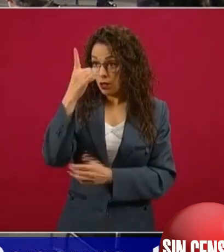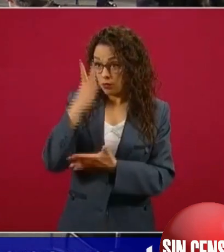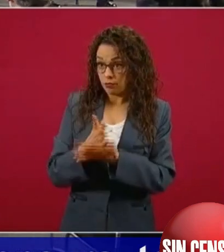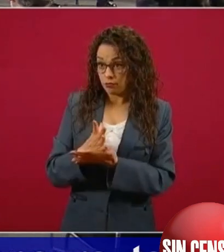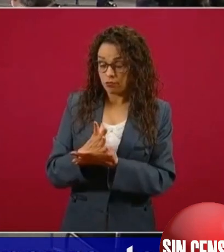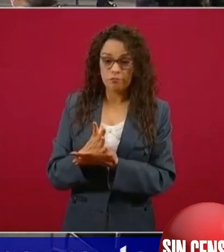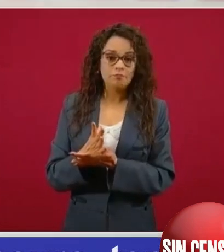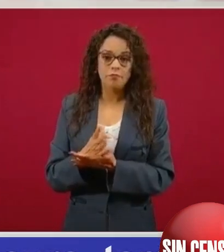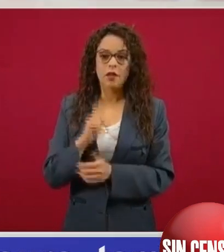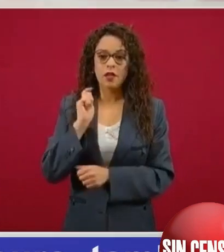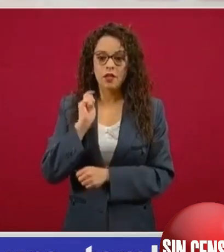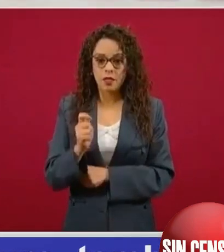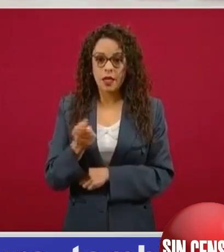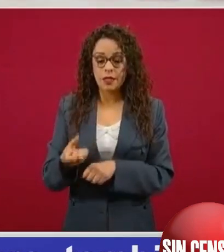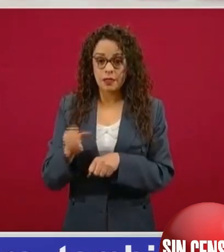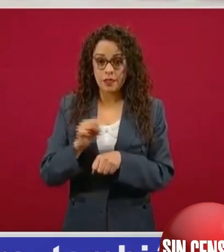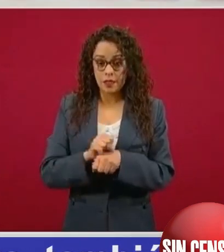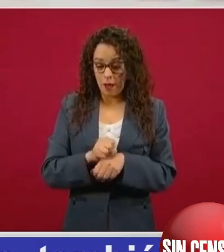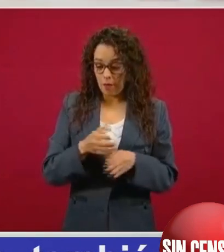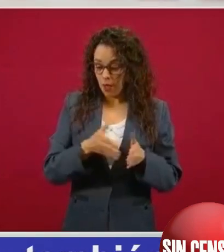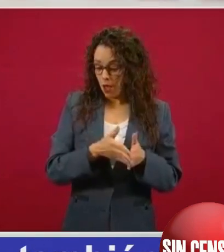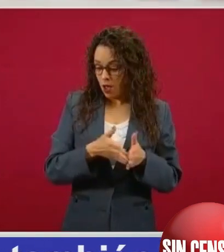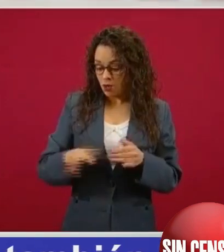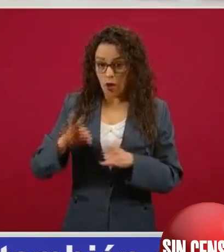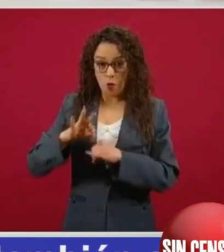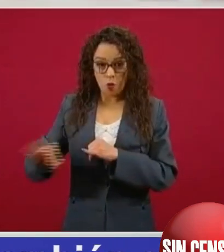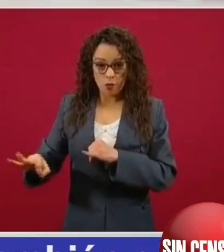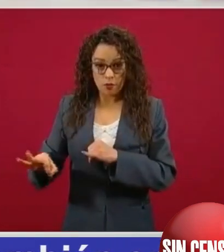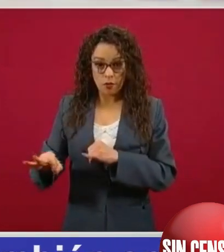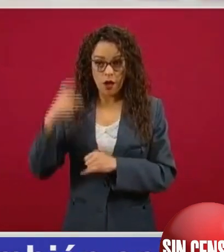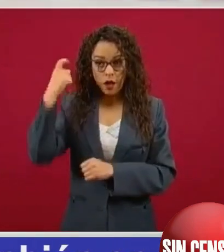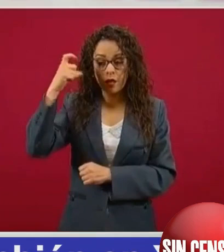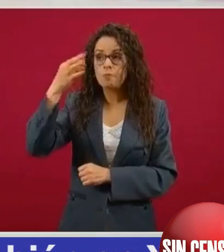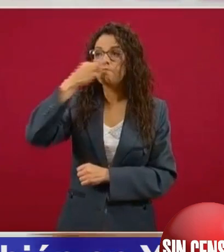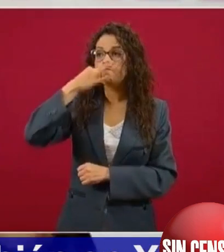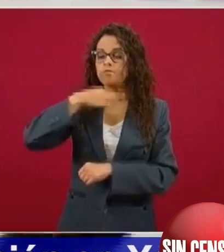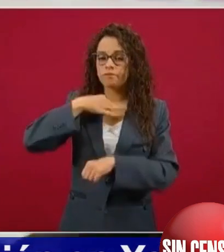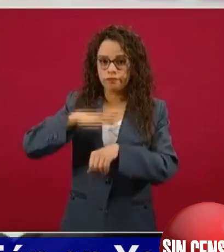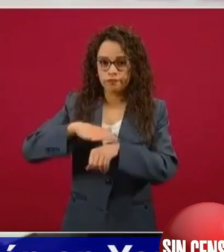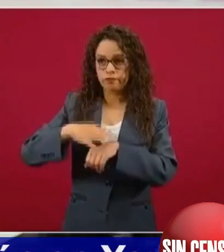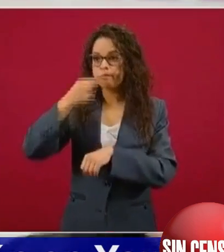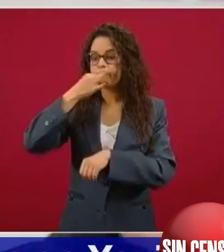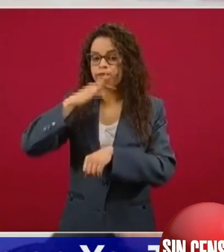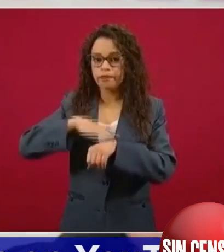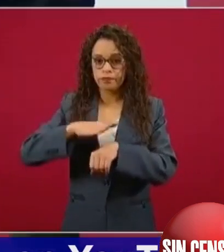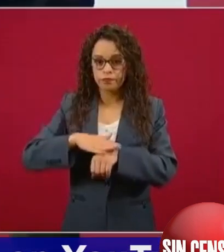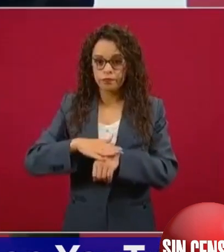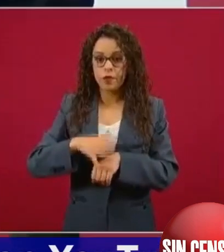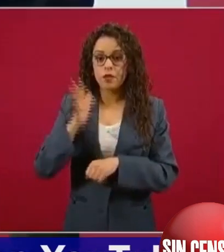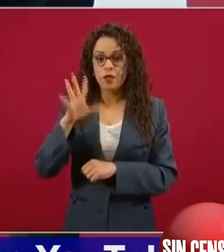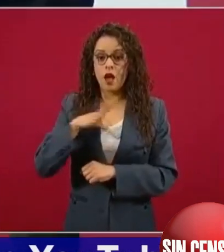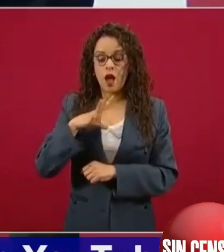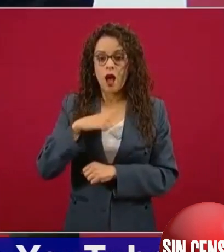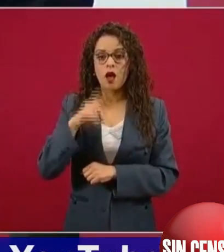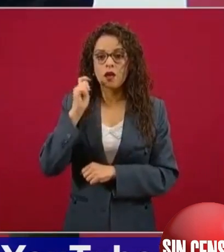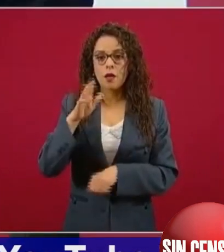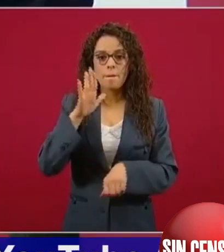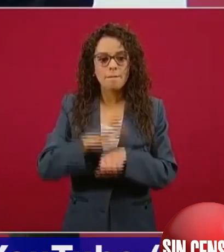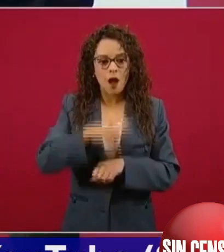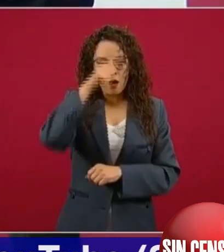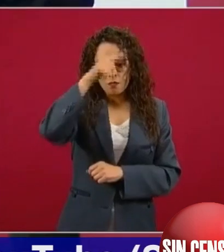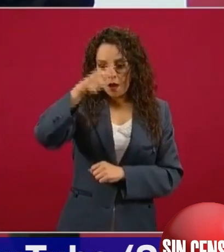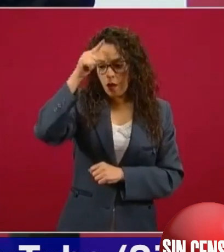que a lo largo de las últimas semanas en las que Querétaro nos ha informado, amplió sus capacidades de detección